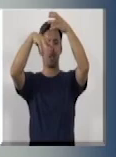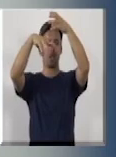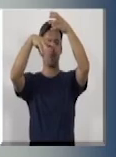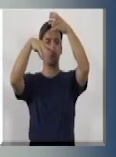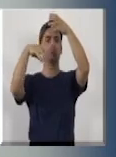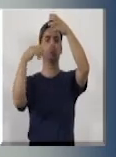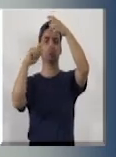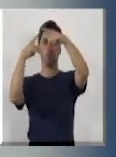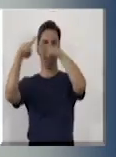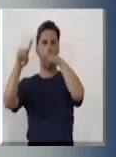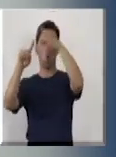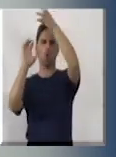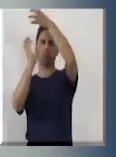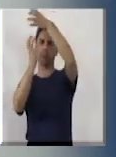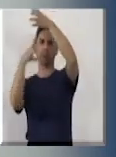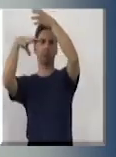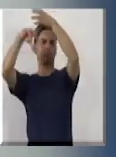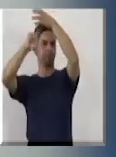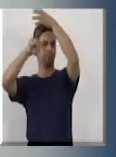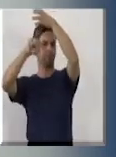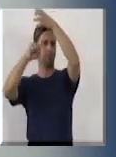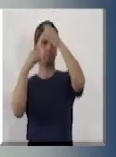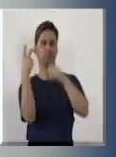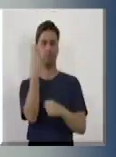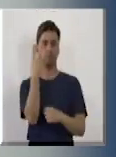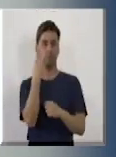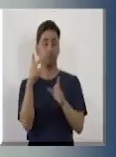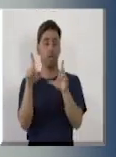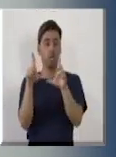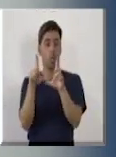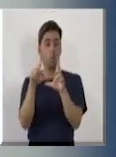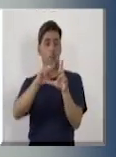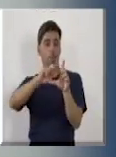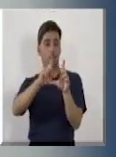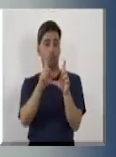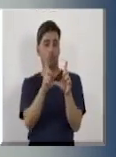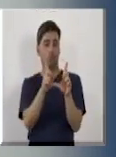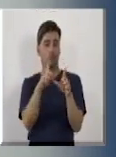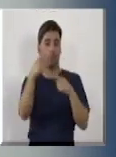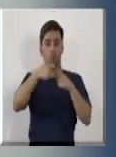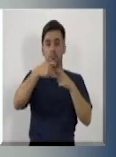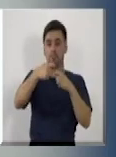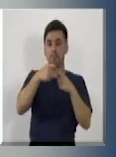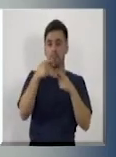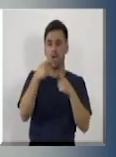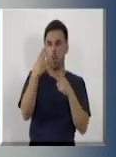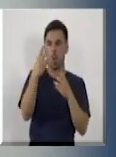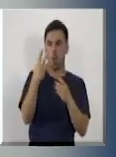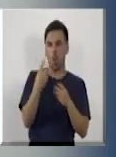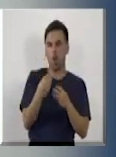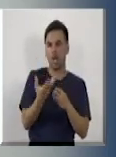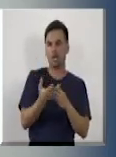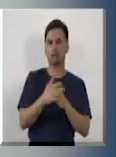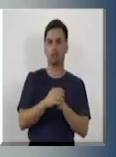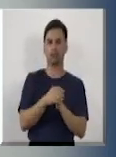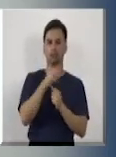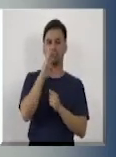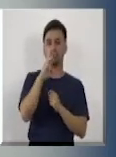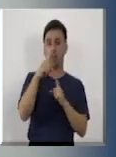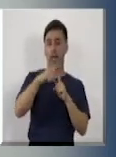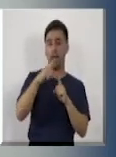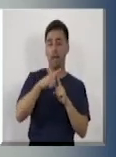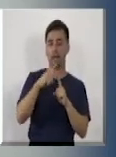lo tanto, tenemos el voltímetro. Ahora, el voltímetro, ¿qué nos va a medir? La tensión. Y se va a conectar siempre